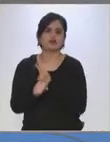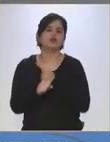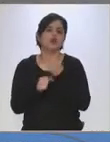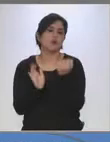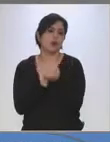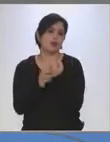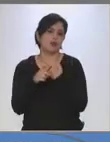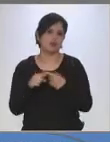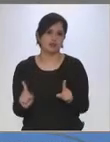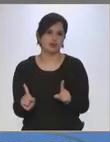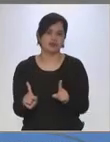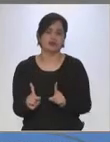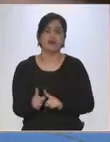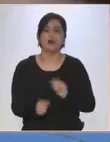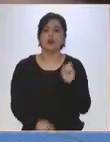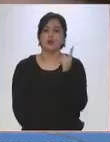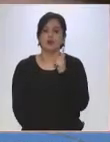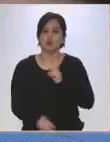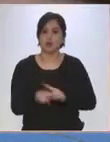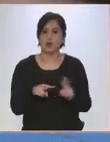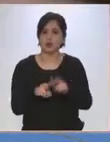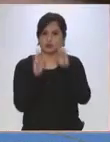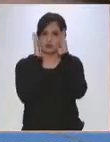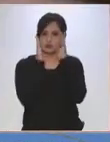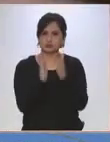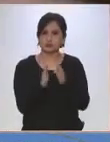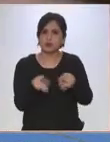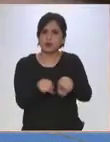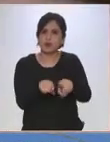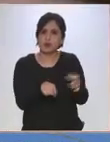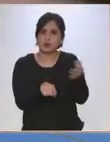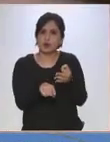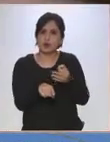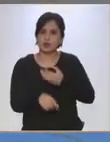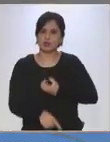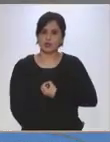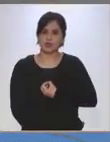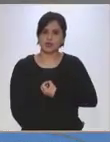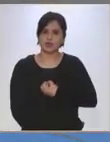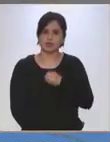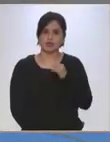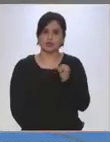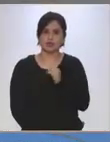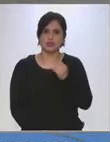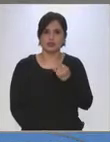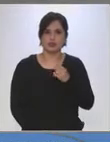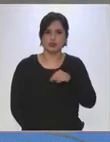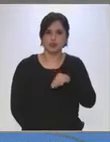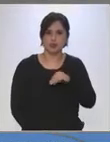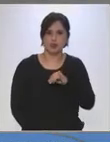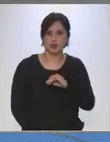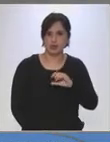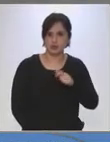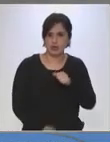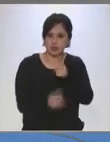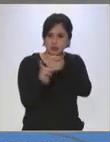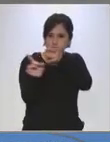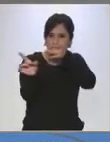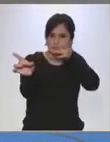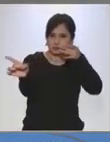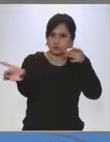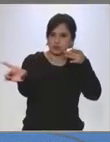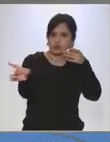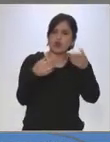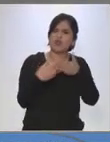diferencia lo primero que debemos hacer es apuntar tal como lo dice lo hace la medallista mariana zúñiga tiro con arco no está